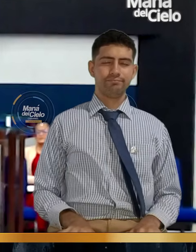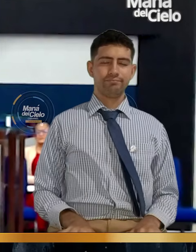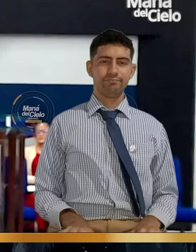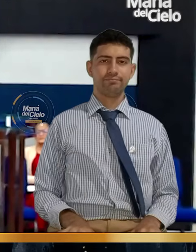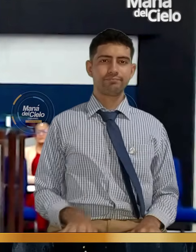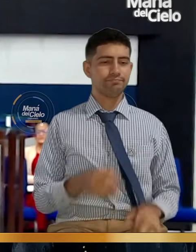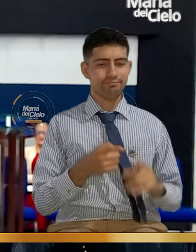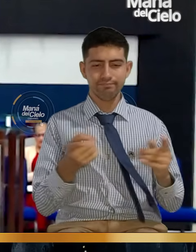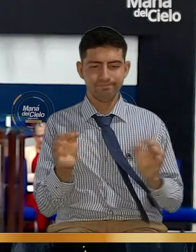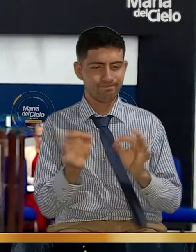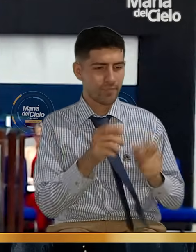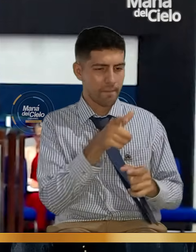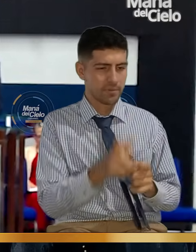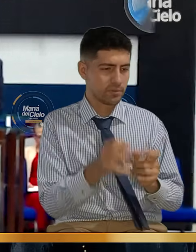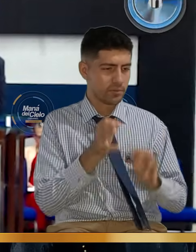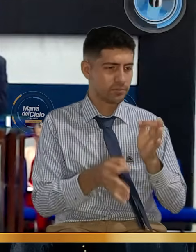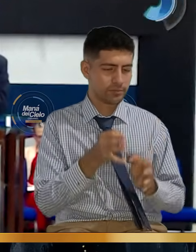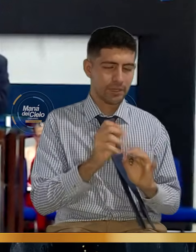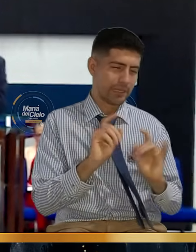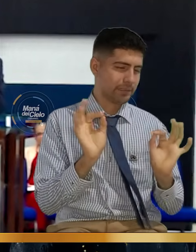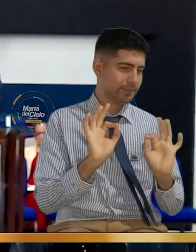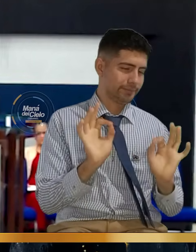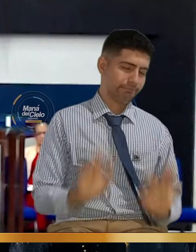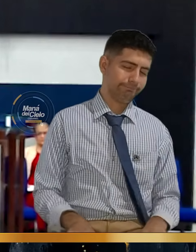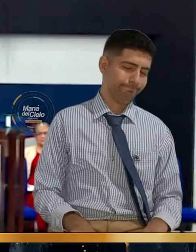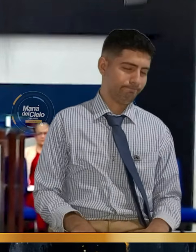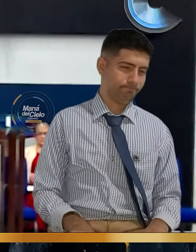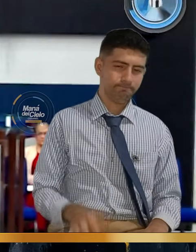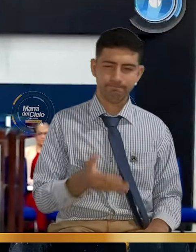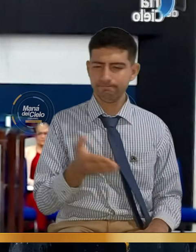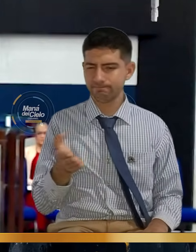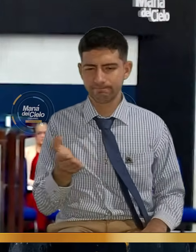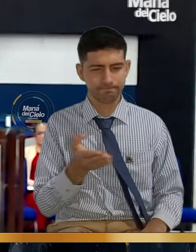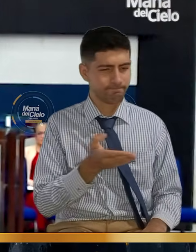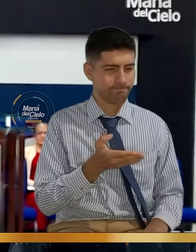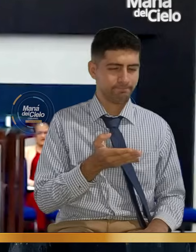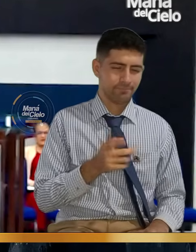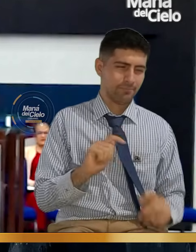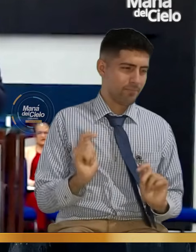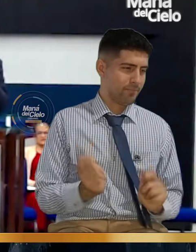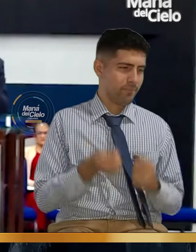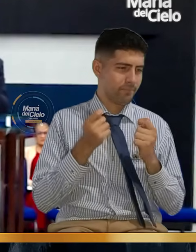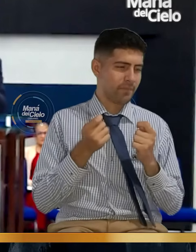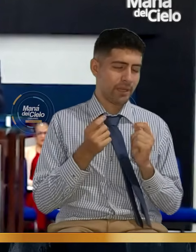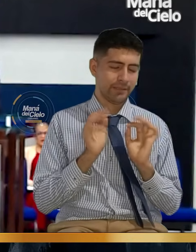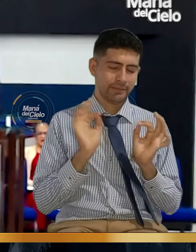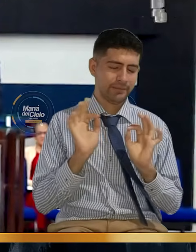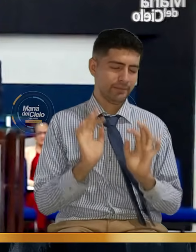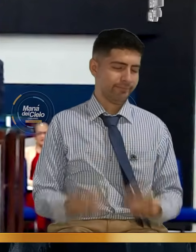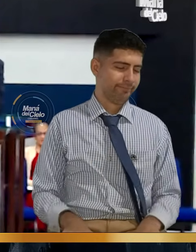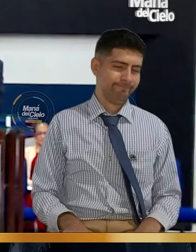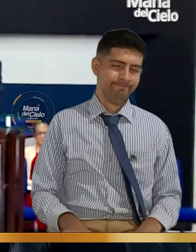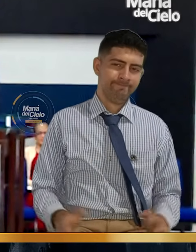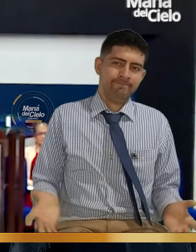Noé halló gracia a los ojos de Dios. ¿Sabe qué nos tiene aquí esta noche, hermanos? Hemos hallado